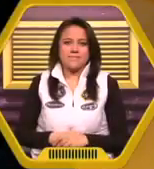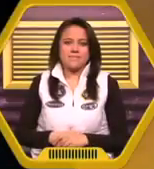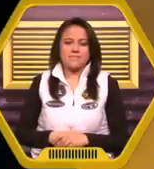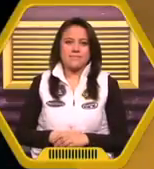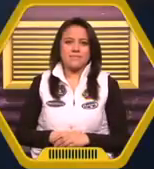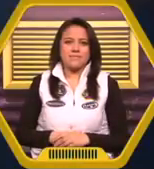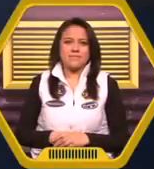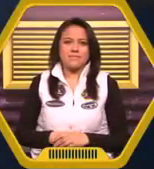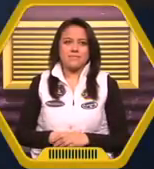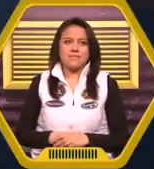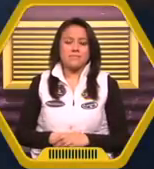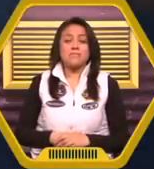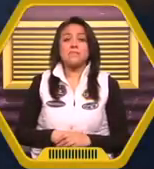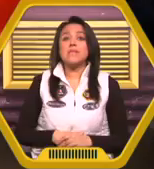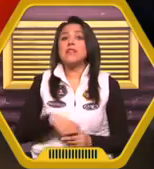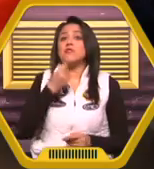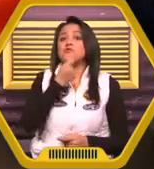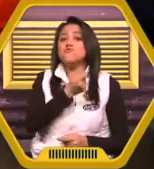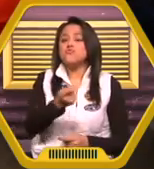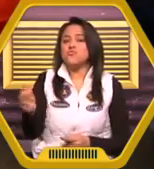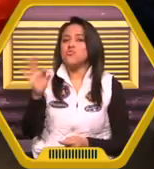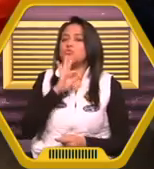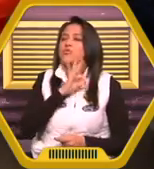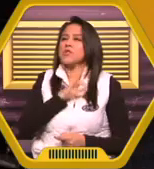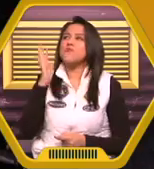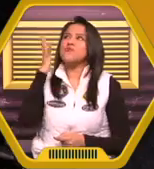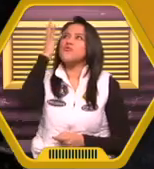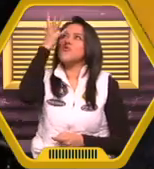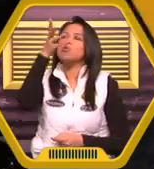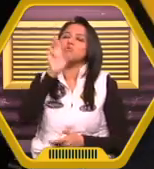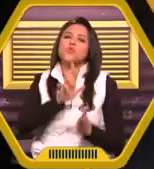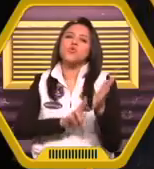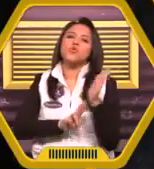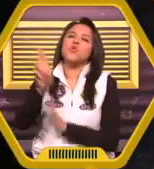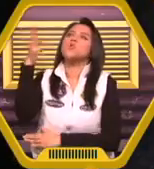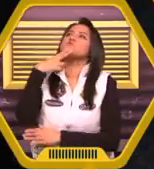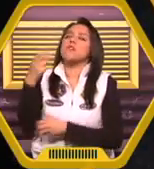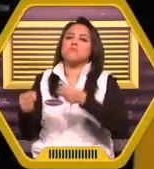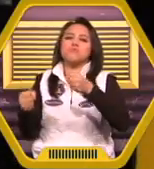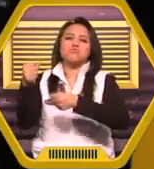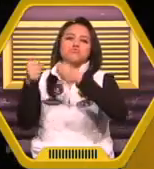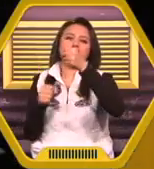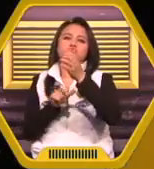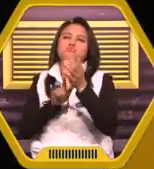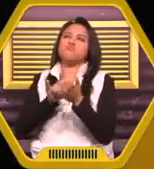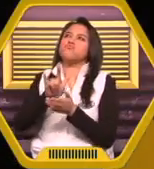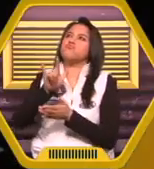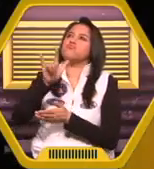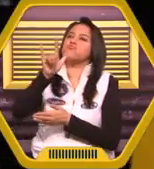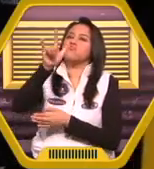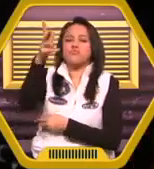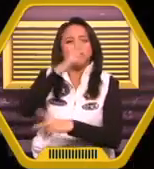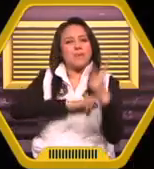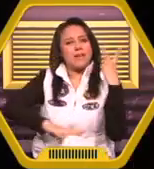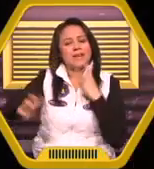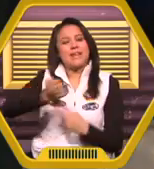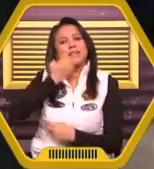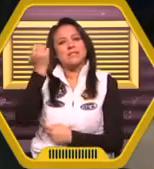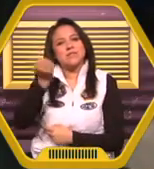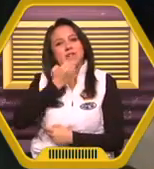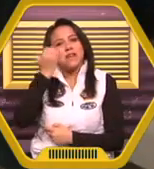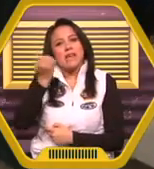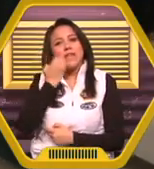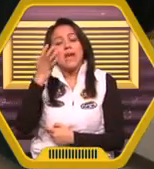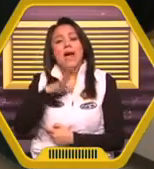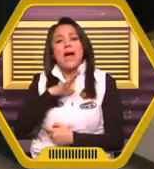Uno de los sueños de todos los niños es convertirse en piloto de aviación. ¿Qué mejor manera de hacerlo que visitando a nuestros amigos de la Escuela de Aviación México,